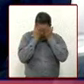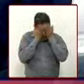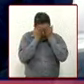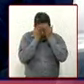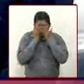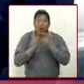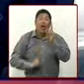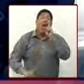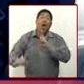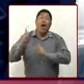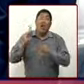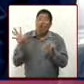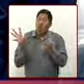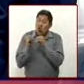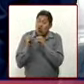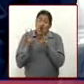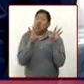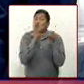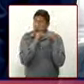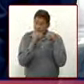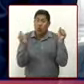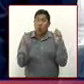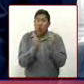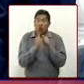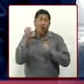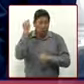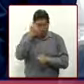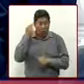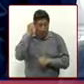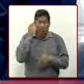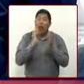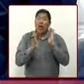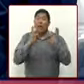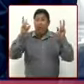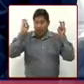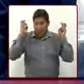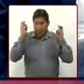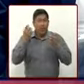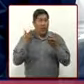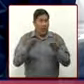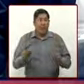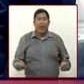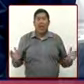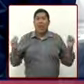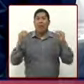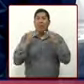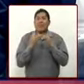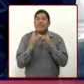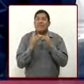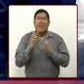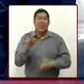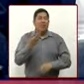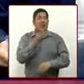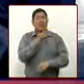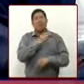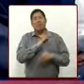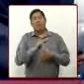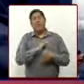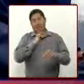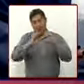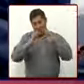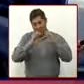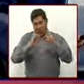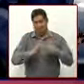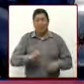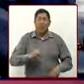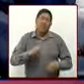se han reunido con el gobierno en las últimas horas. Pero para hablar de este tema está en La Paz con Miriam Claros, la viceministra de Comunicación,